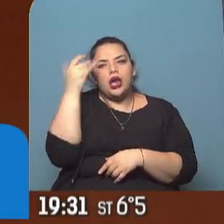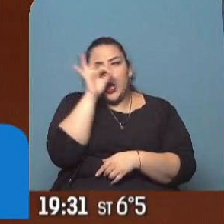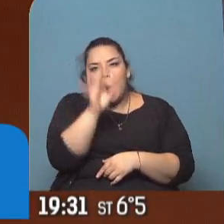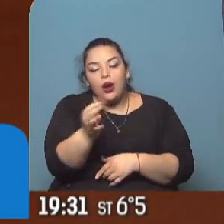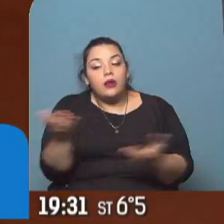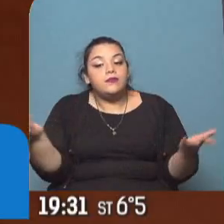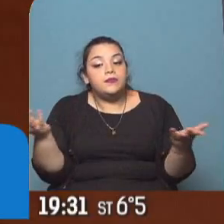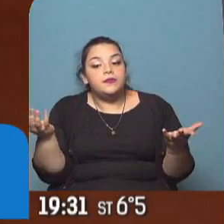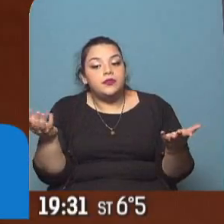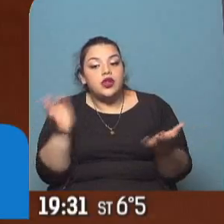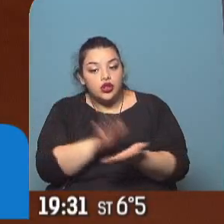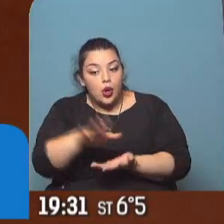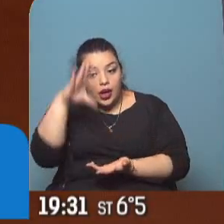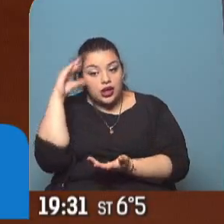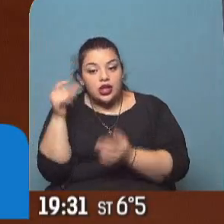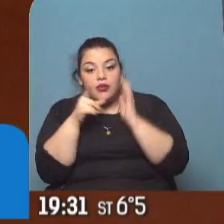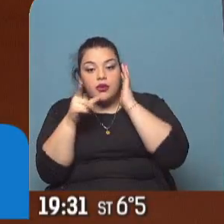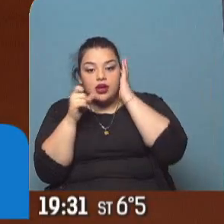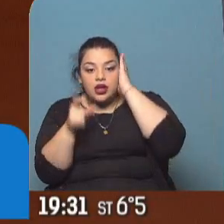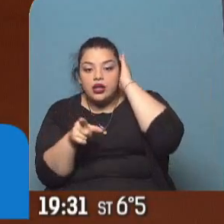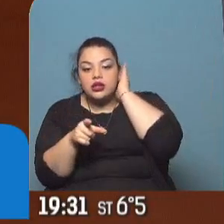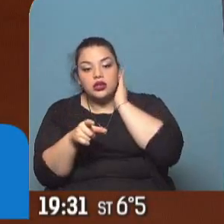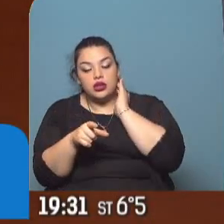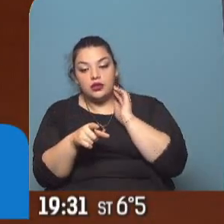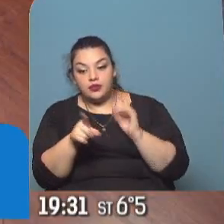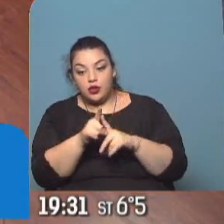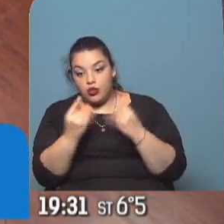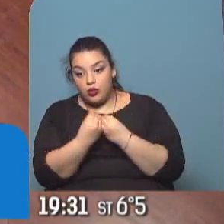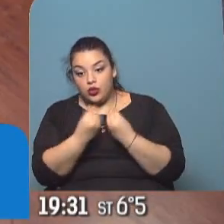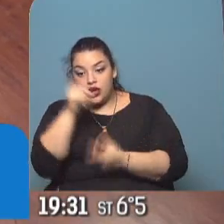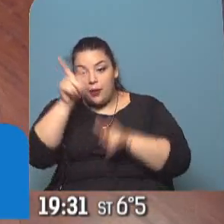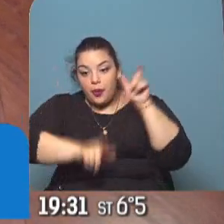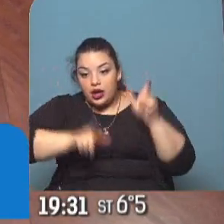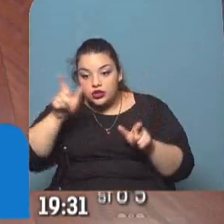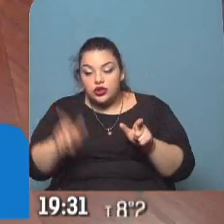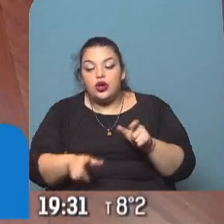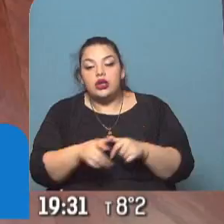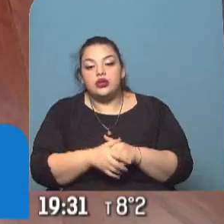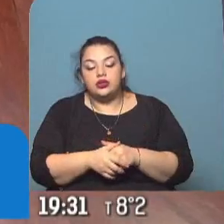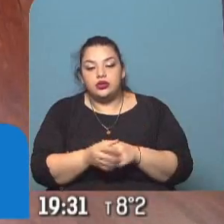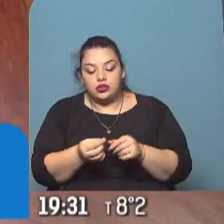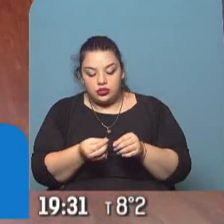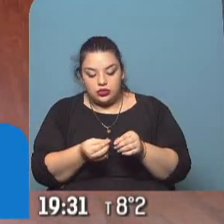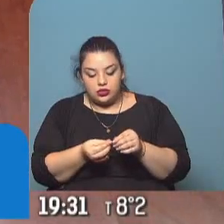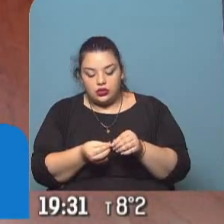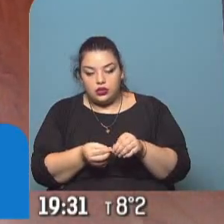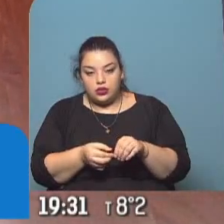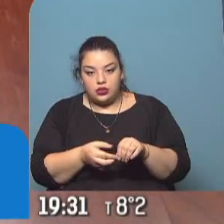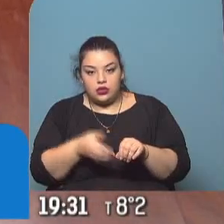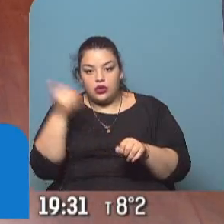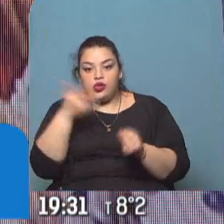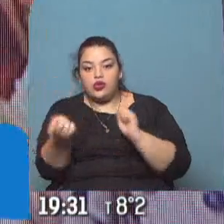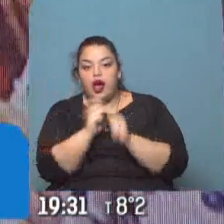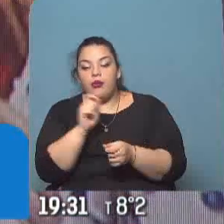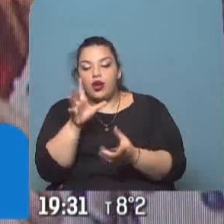Y sobre Cristina, me parece que ella, como muchas personas, ha hecho un cambio en su modo de pensar esta